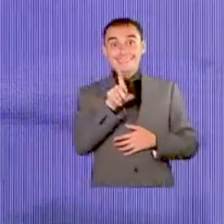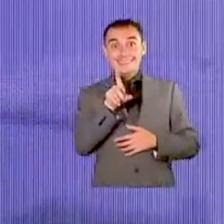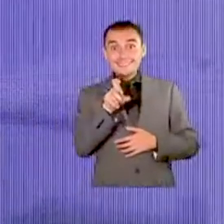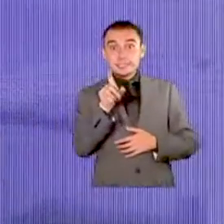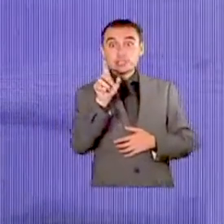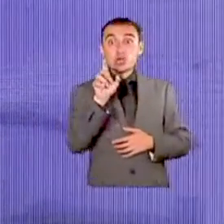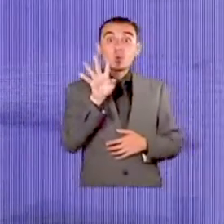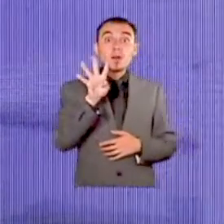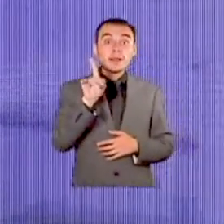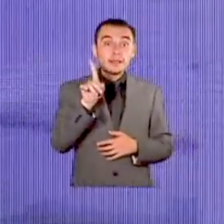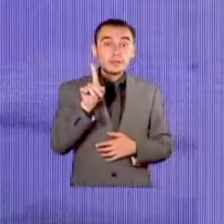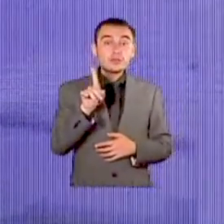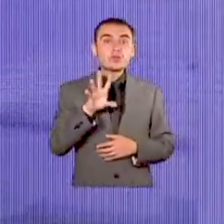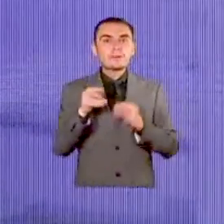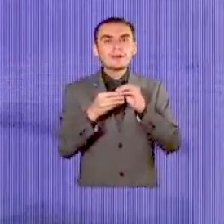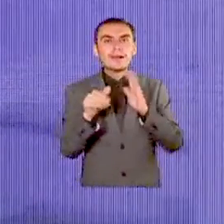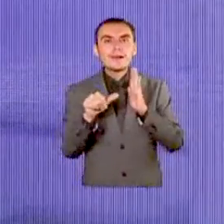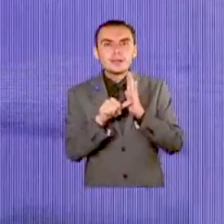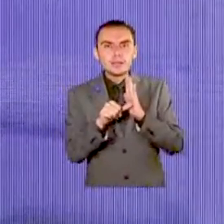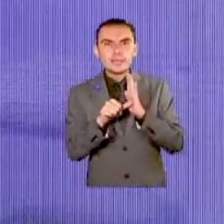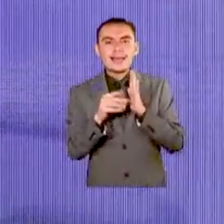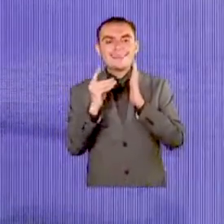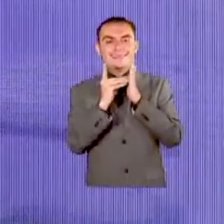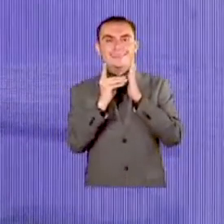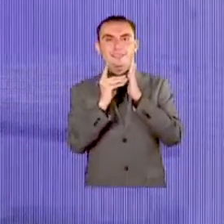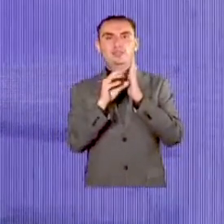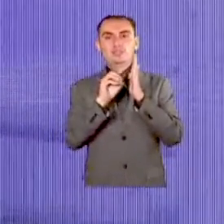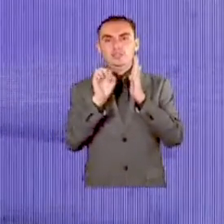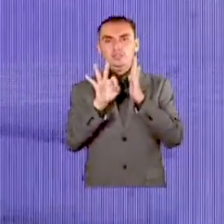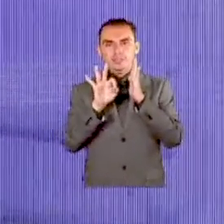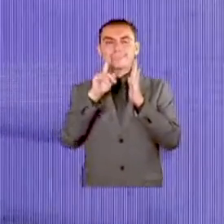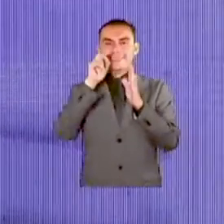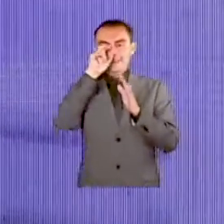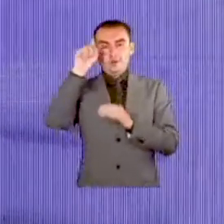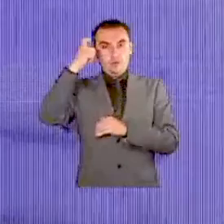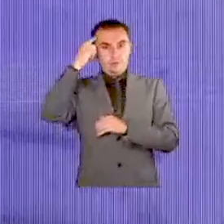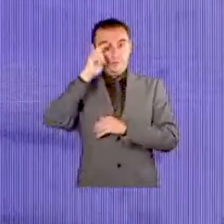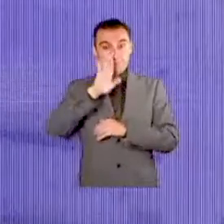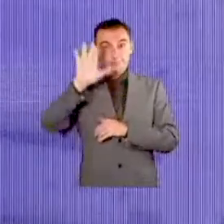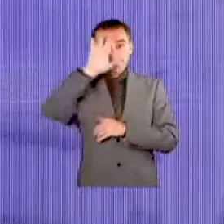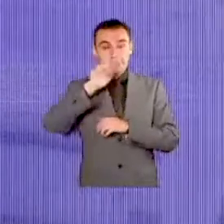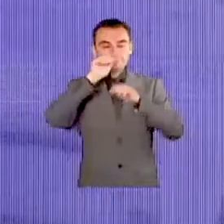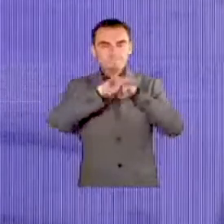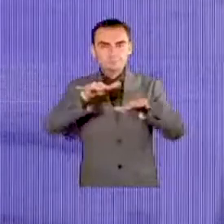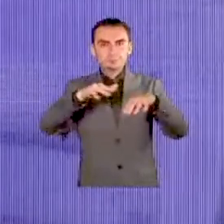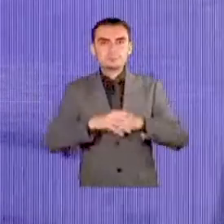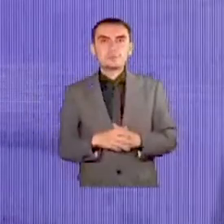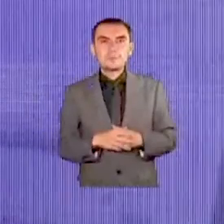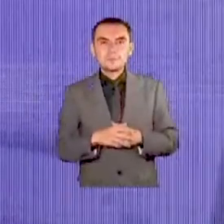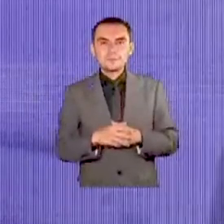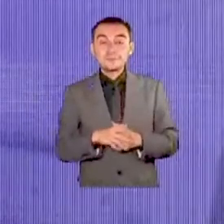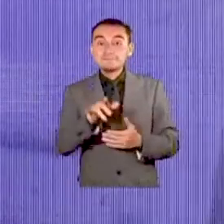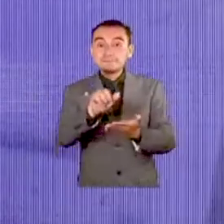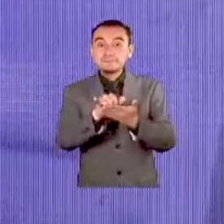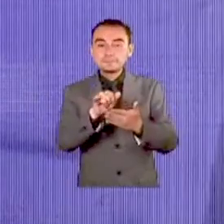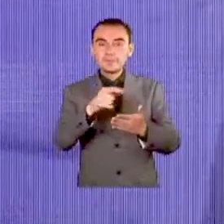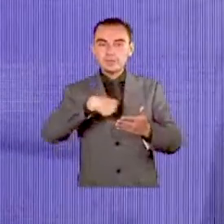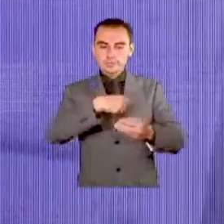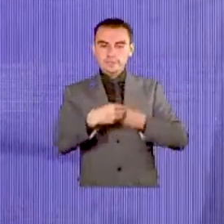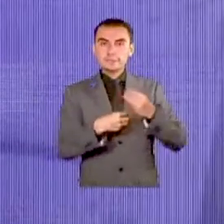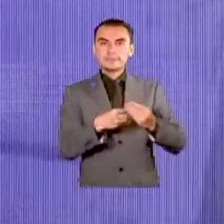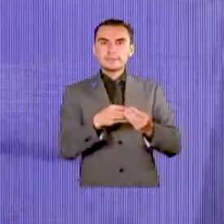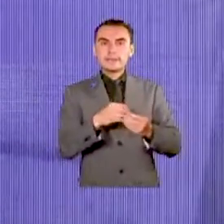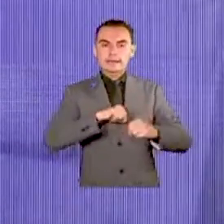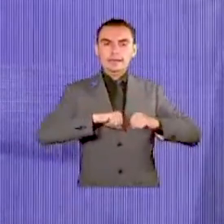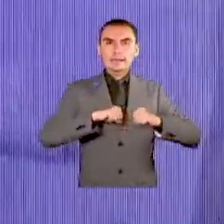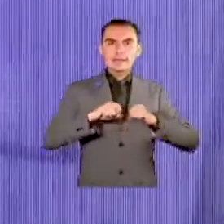y conforme al decreto 003 que expidió el Gobierno Nacional. De esta manera, activamos pues todos los